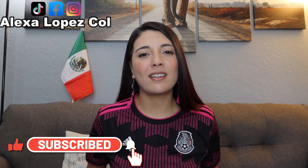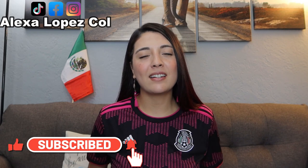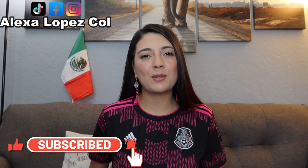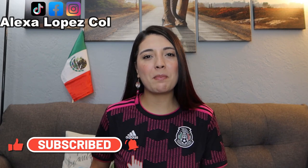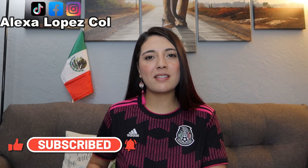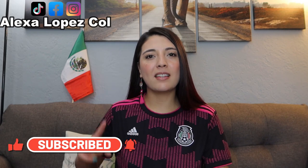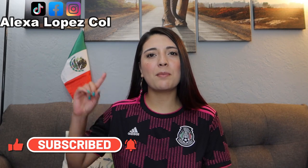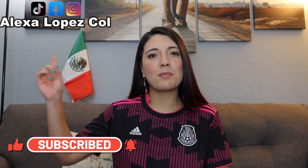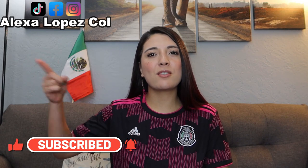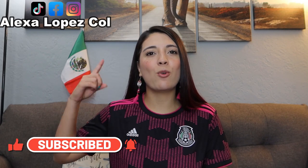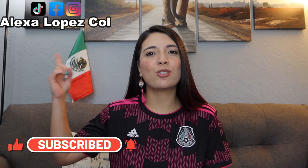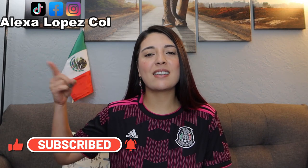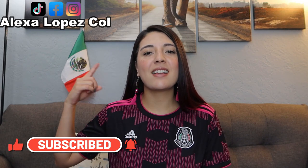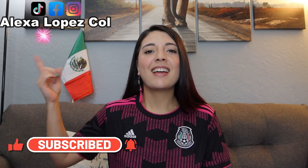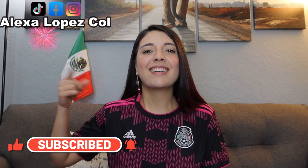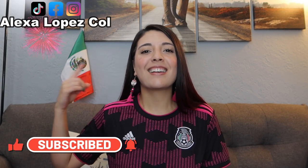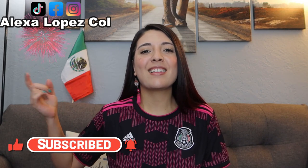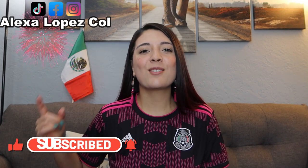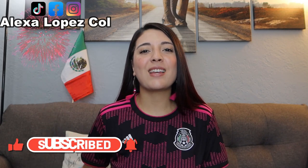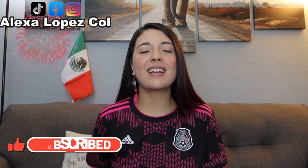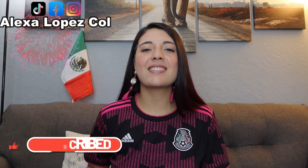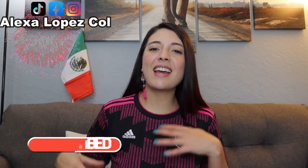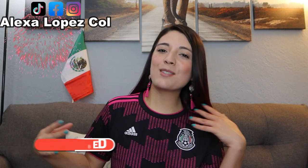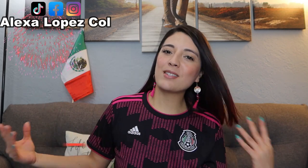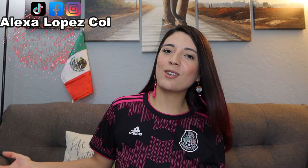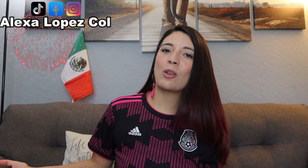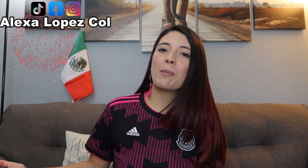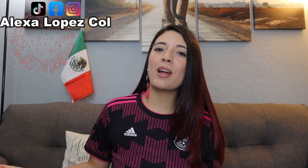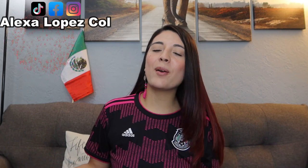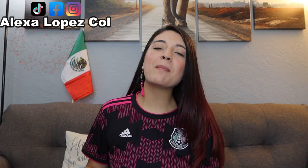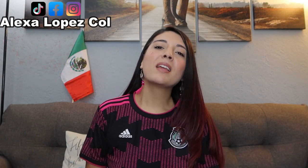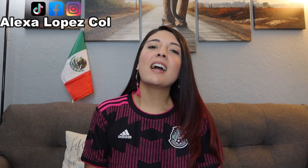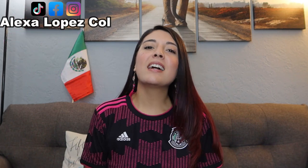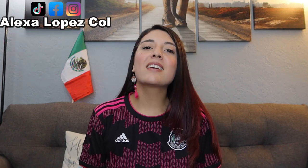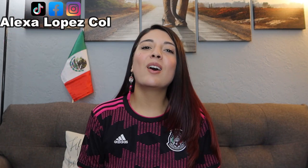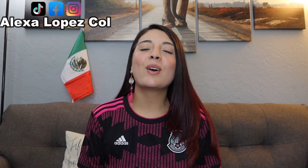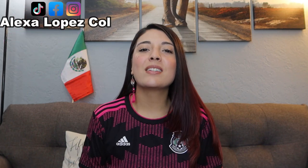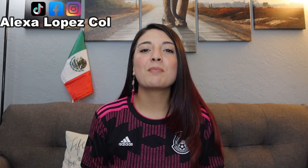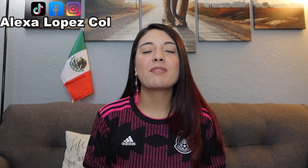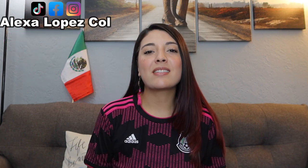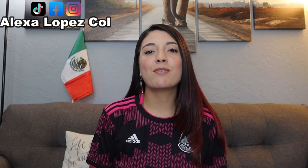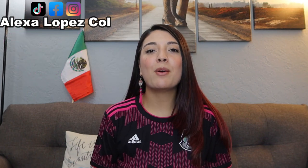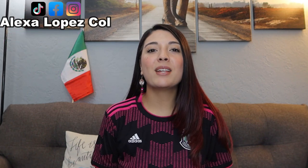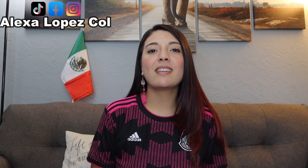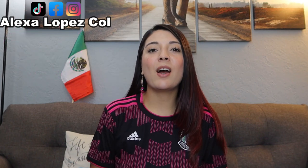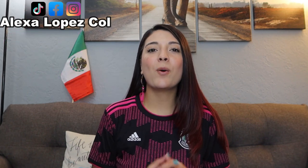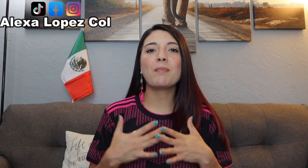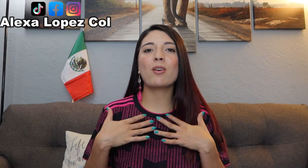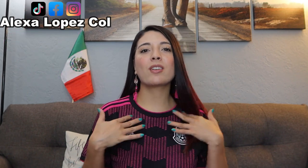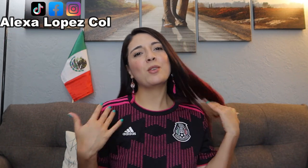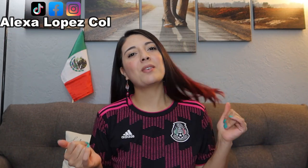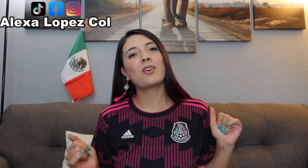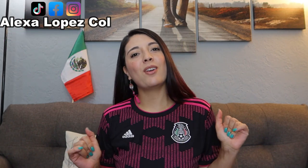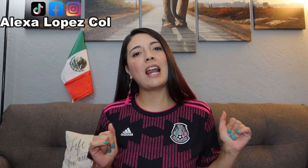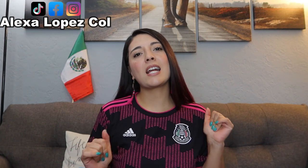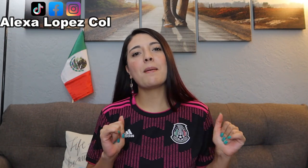campanita. Recuerden darle una pasadita por mis otras redes sociales. Eso ha sido todo por ahora. Ha llegado la hora de decir mi frase favorita, hoy